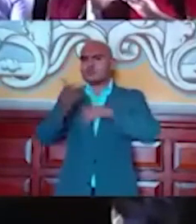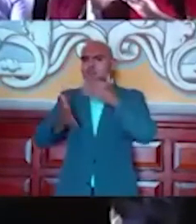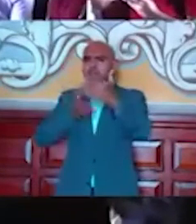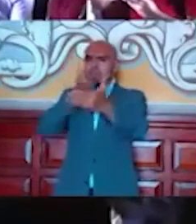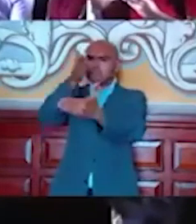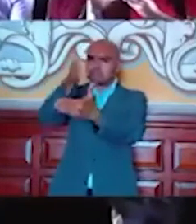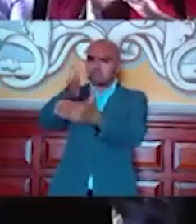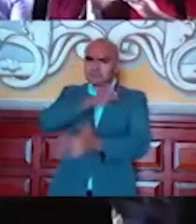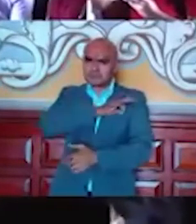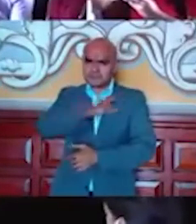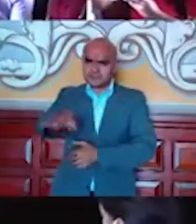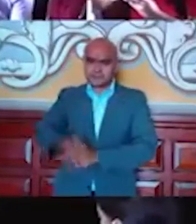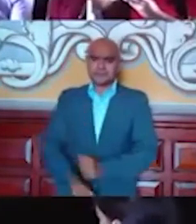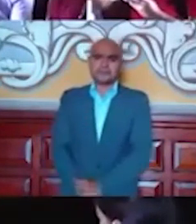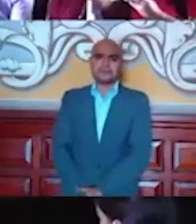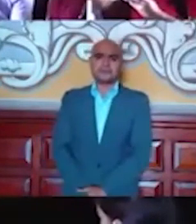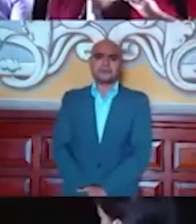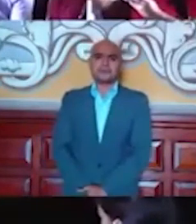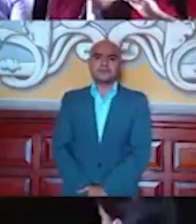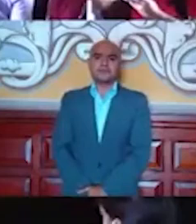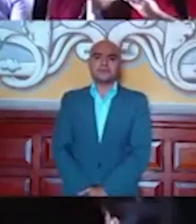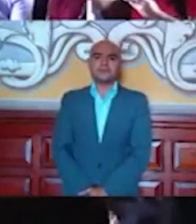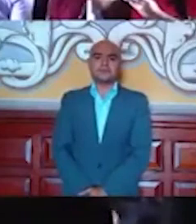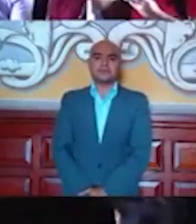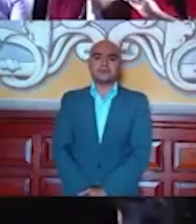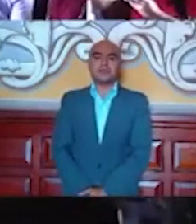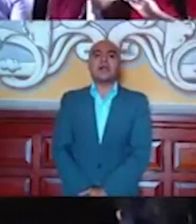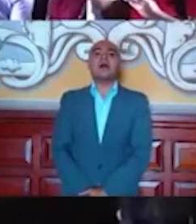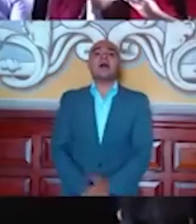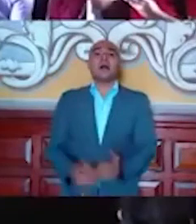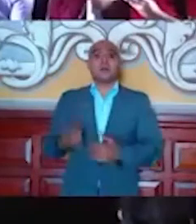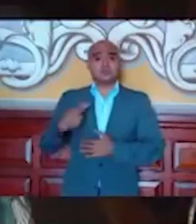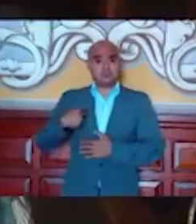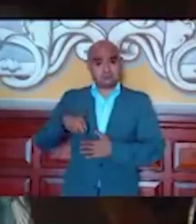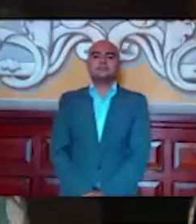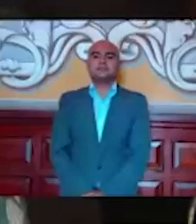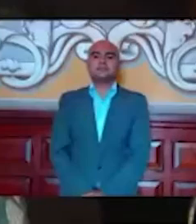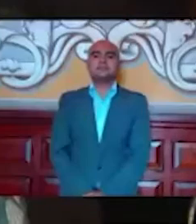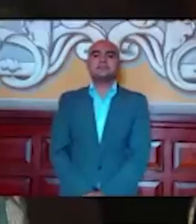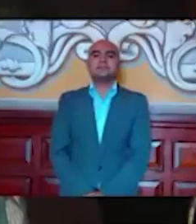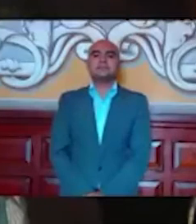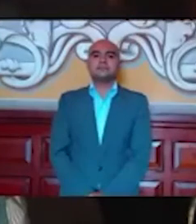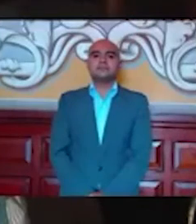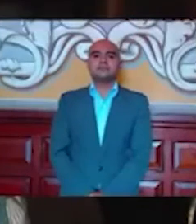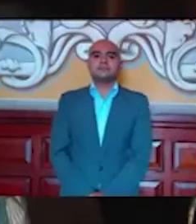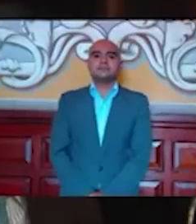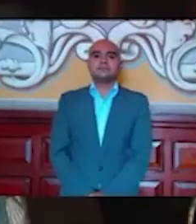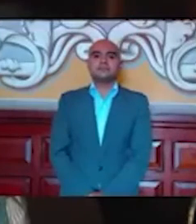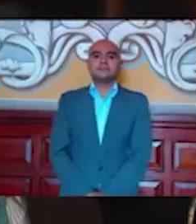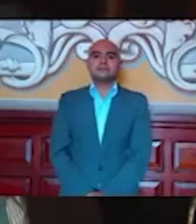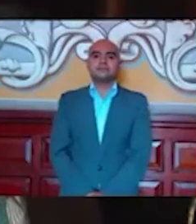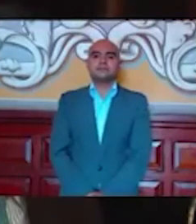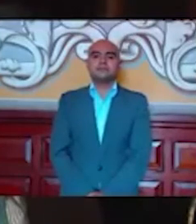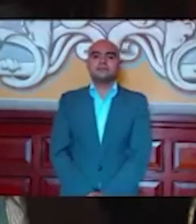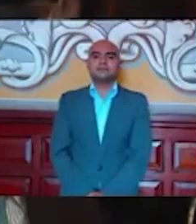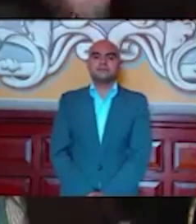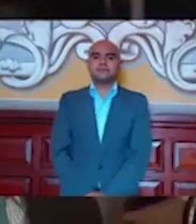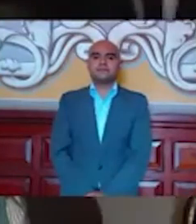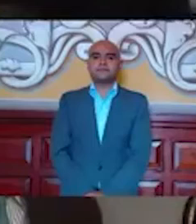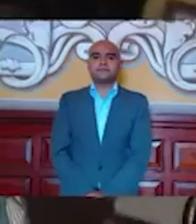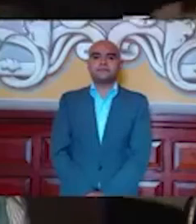zona conurbada, 3 horas del puerto de mayor calado de Latinoamérica y